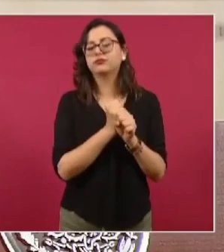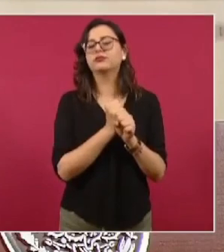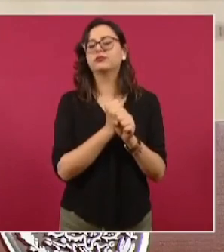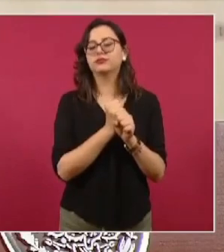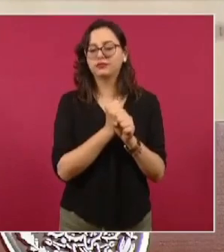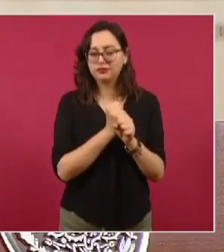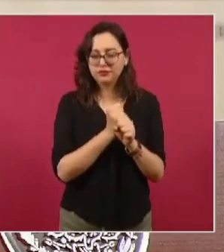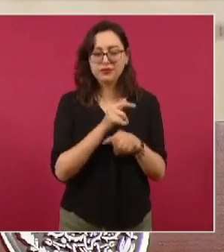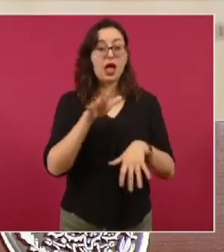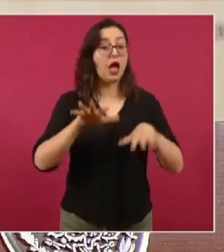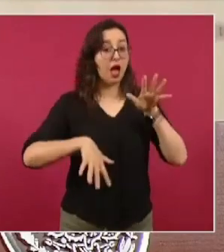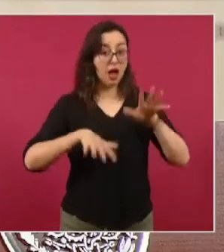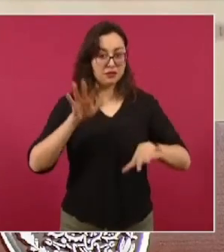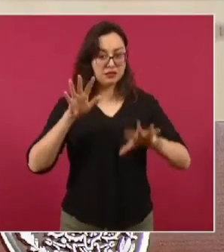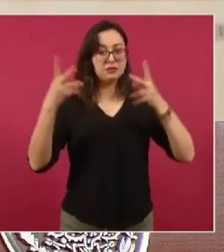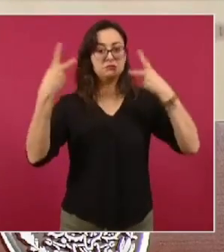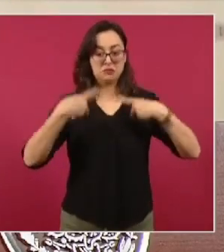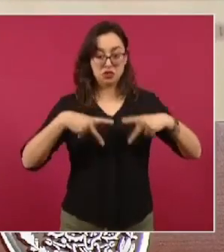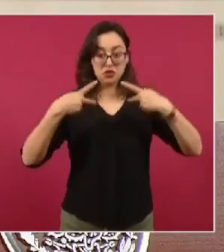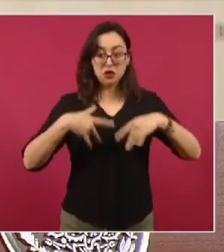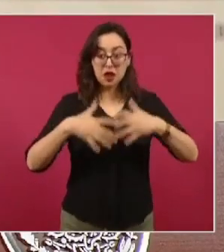resistir las jornadas